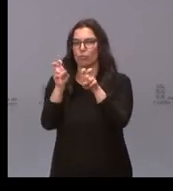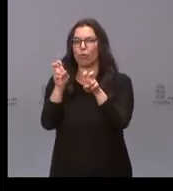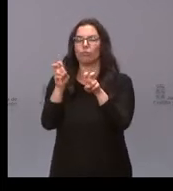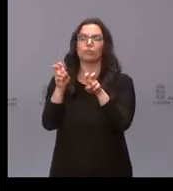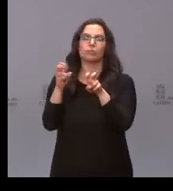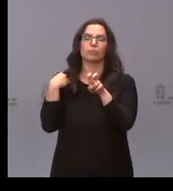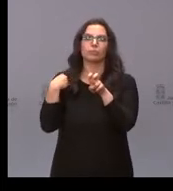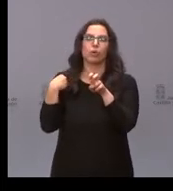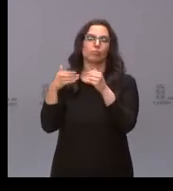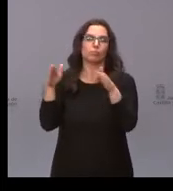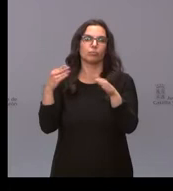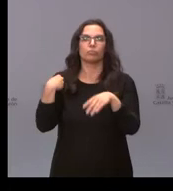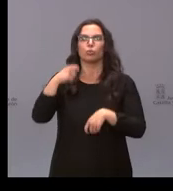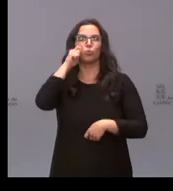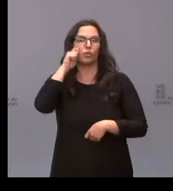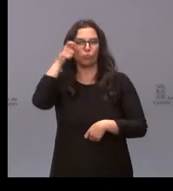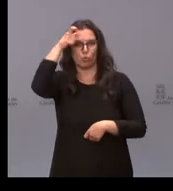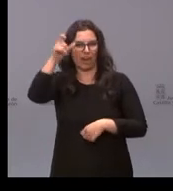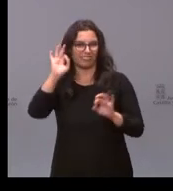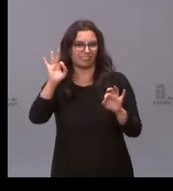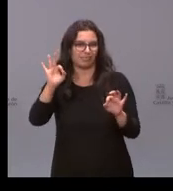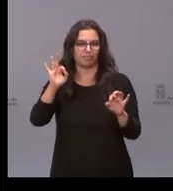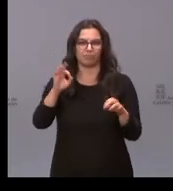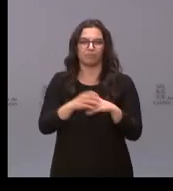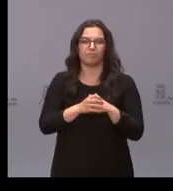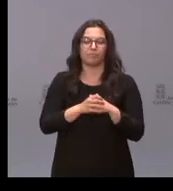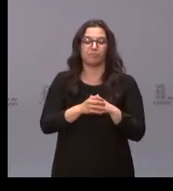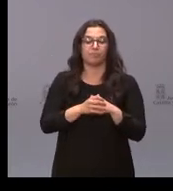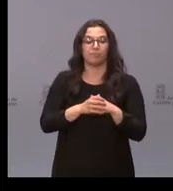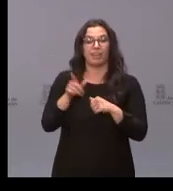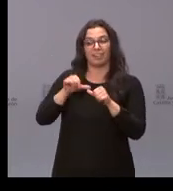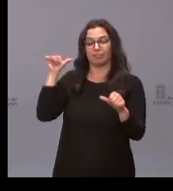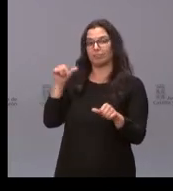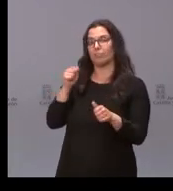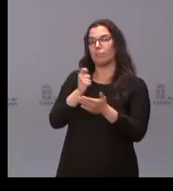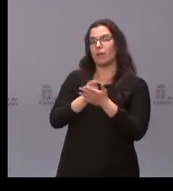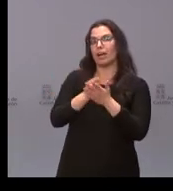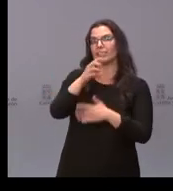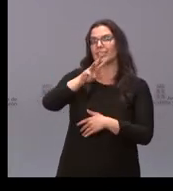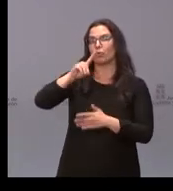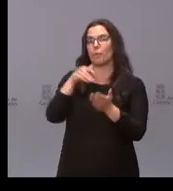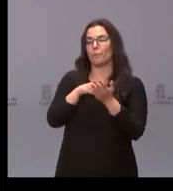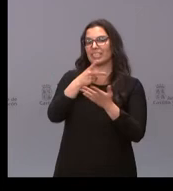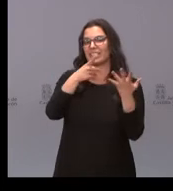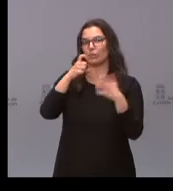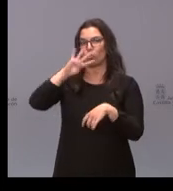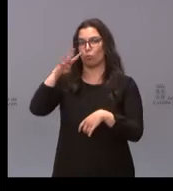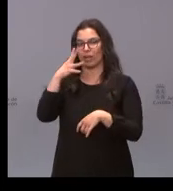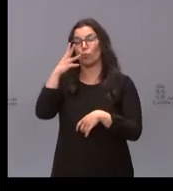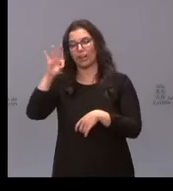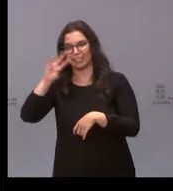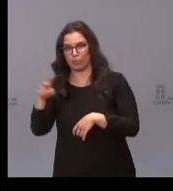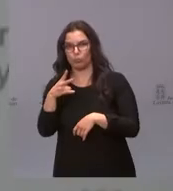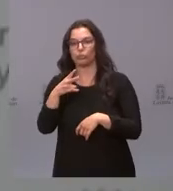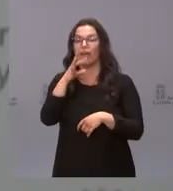de un alojamiento de turismo rural hasta ahora esta persona pagaría 31 mil 640 euros a partir de ahora